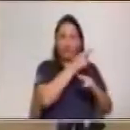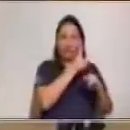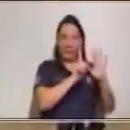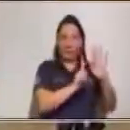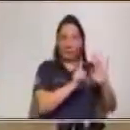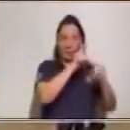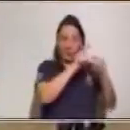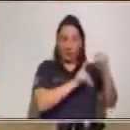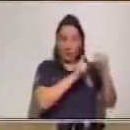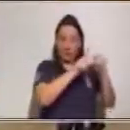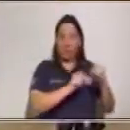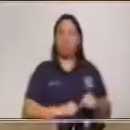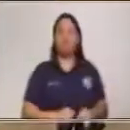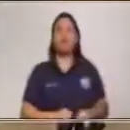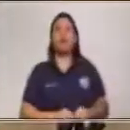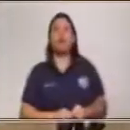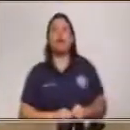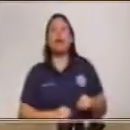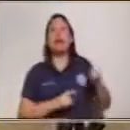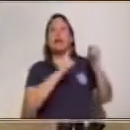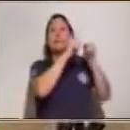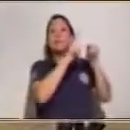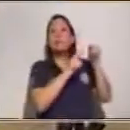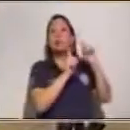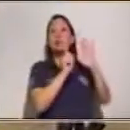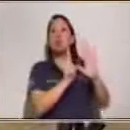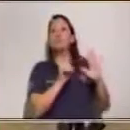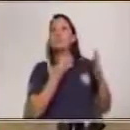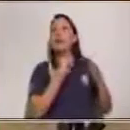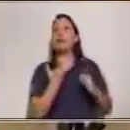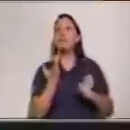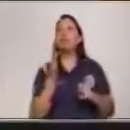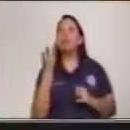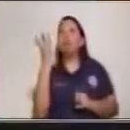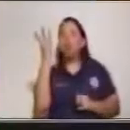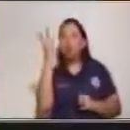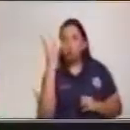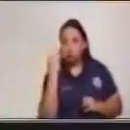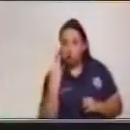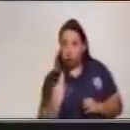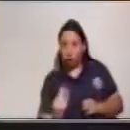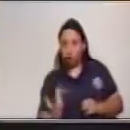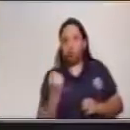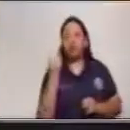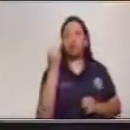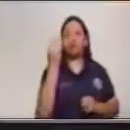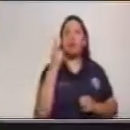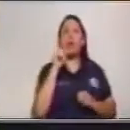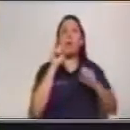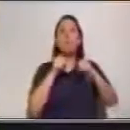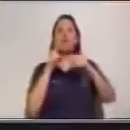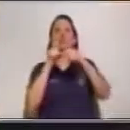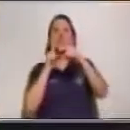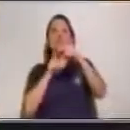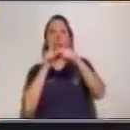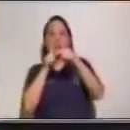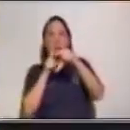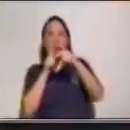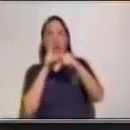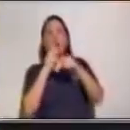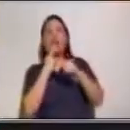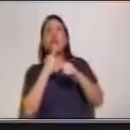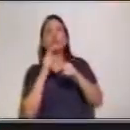Los divisores son aquellos números entre los cuales puedo dividir 6 y obtener